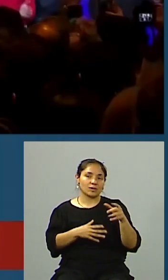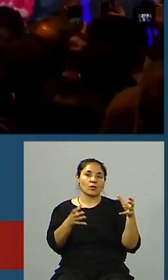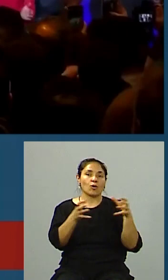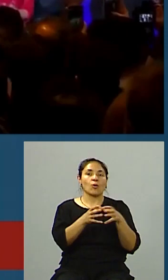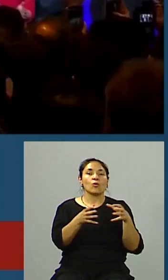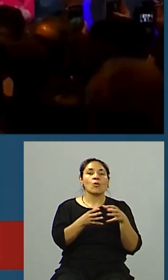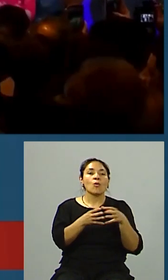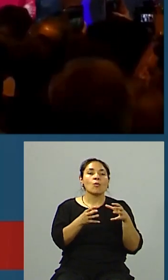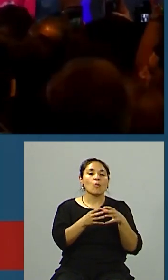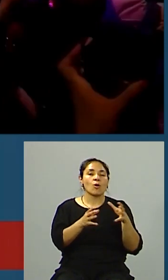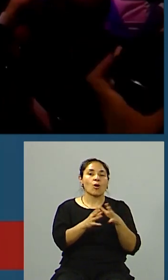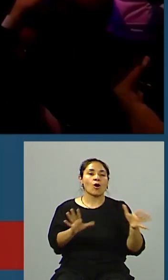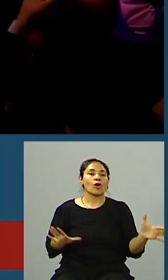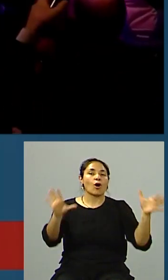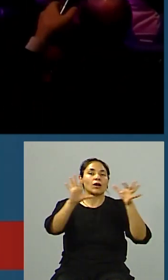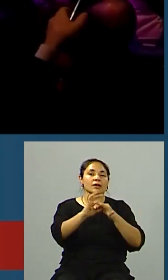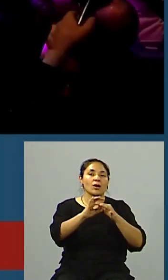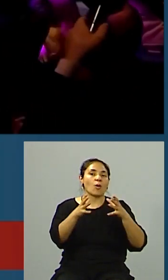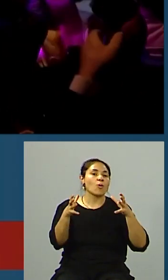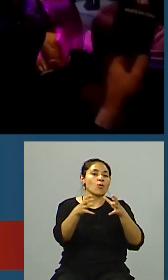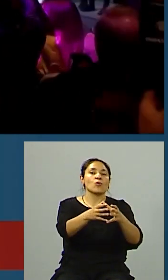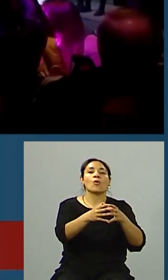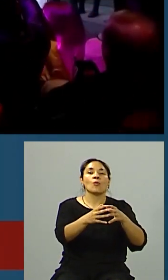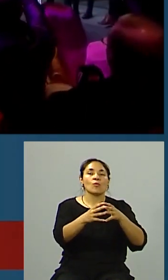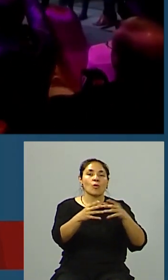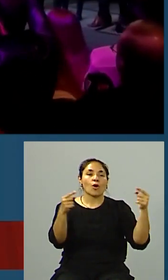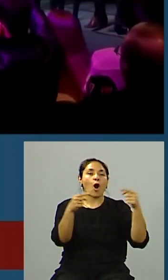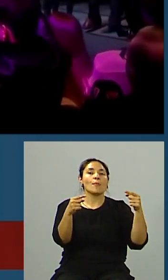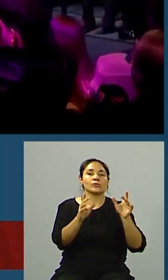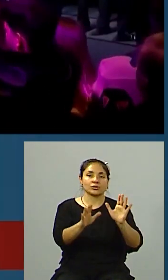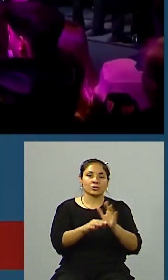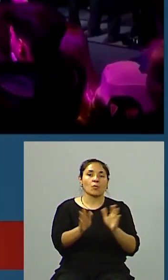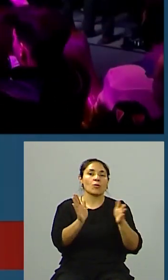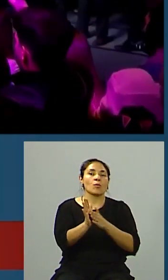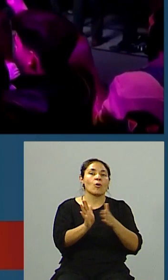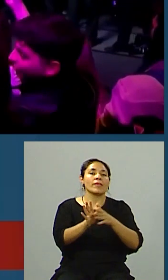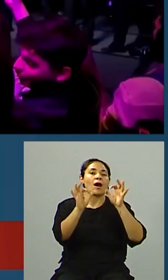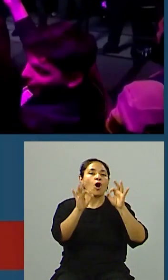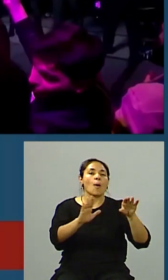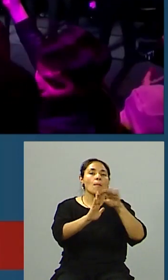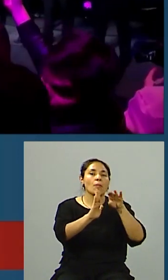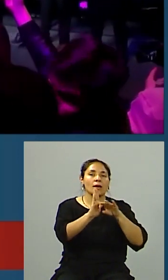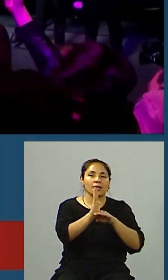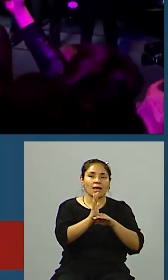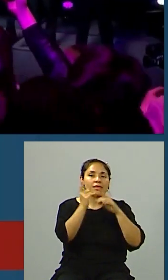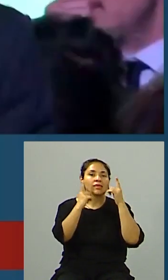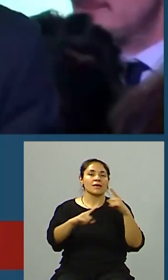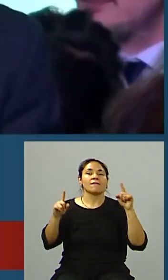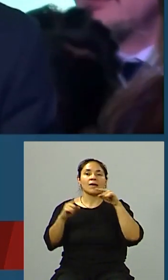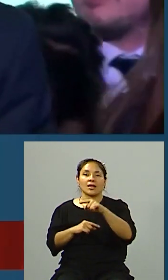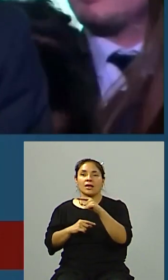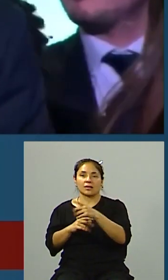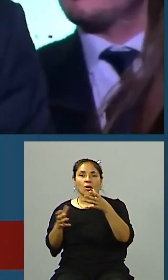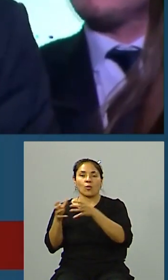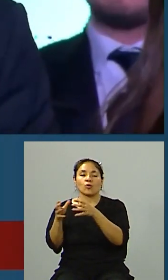colectiva inteligente de todo el arco opositor que ofreciera propuestas concretas, alternativas a las propuestas que ofrecía el